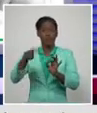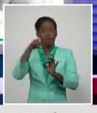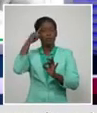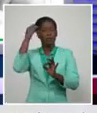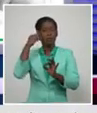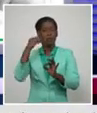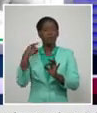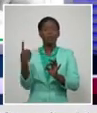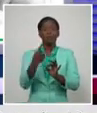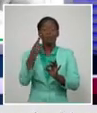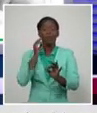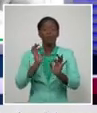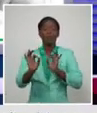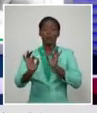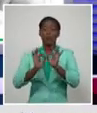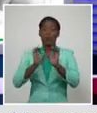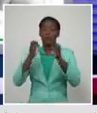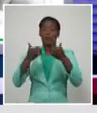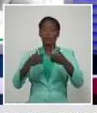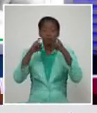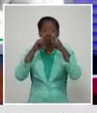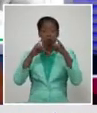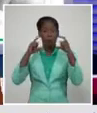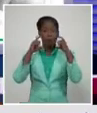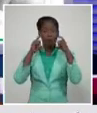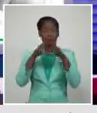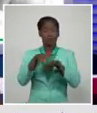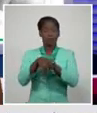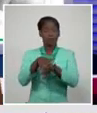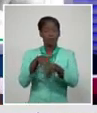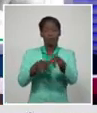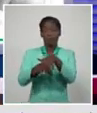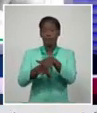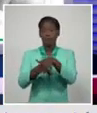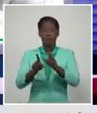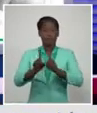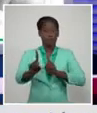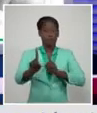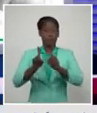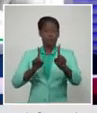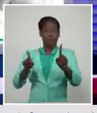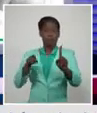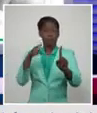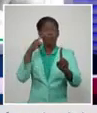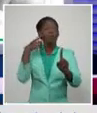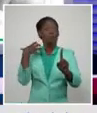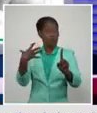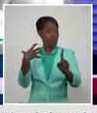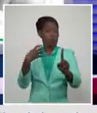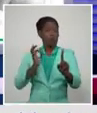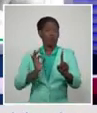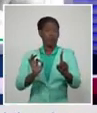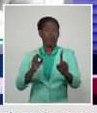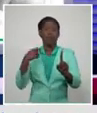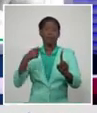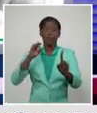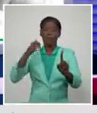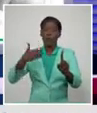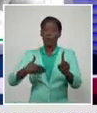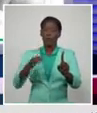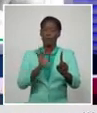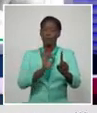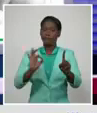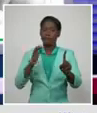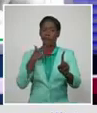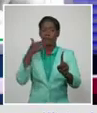de prevención, el uso correcto del nasobuco, el distanciamiento físico y la desinfección frecuente de manos y